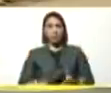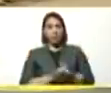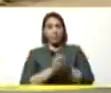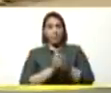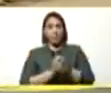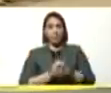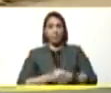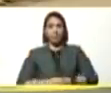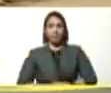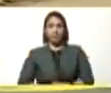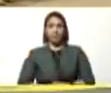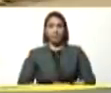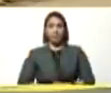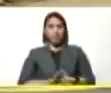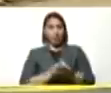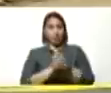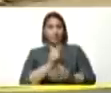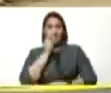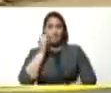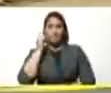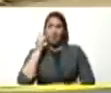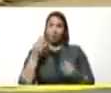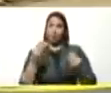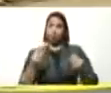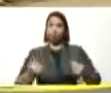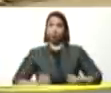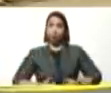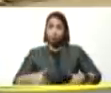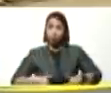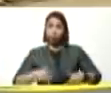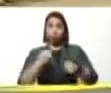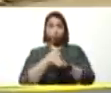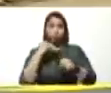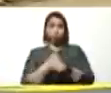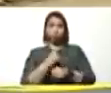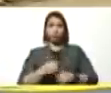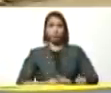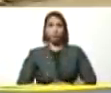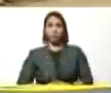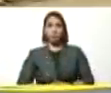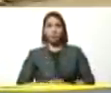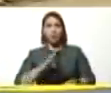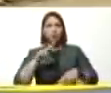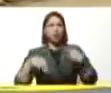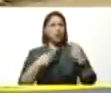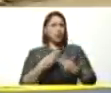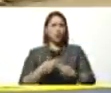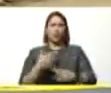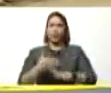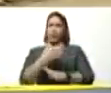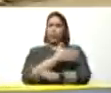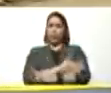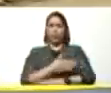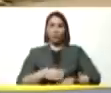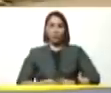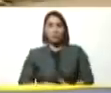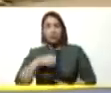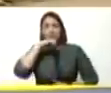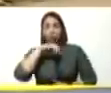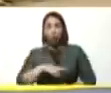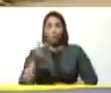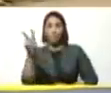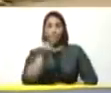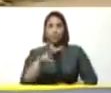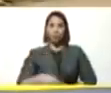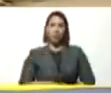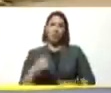compañeros y compañeras de tanto trabajo, de tanto esfuerzo. Nunca, jamás en la historia de Venezuela